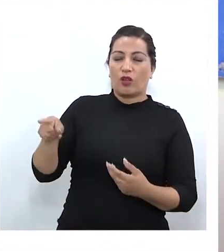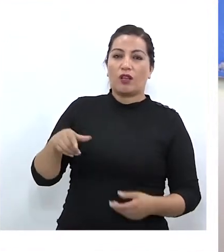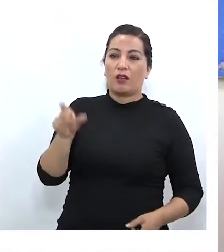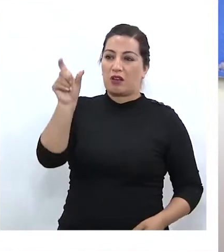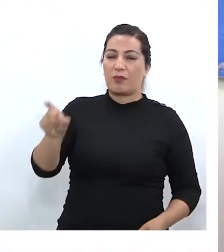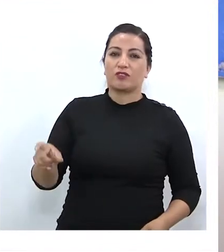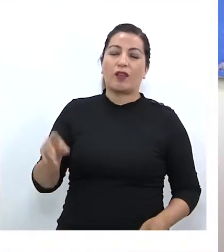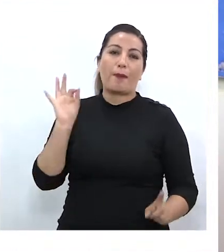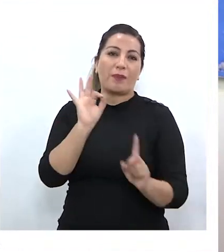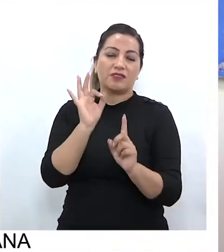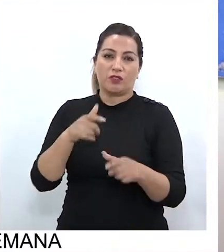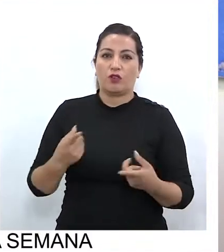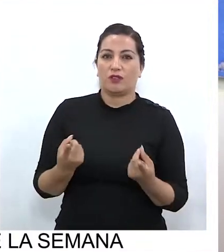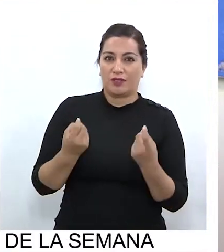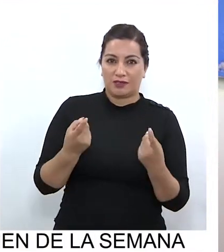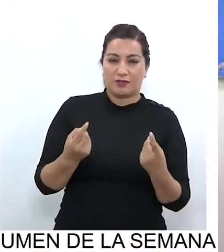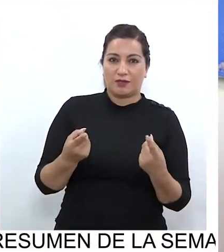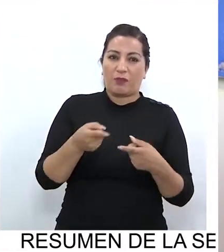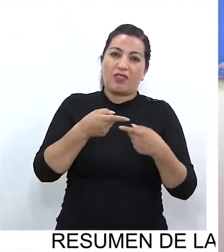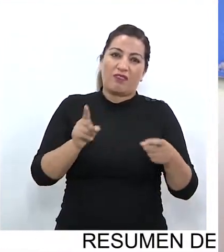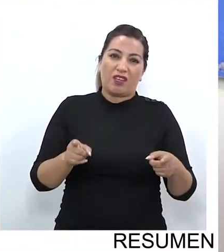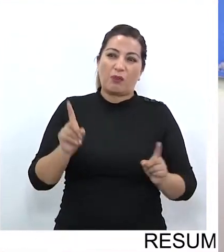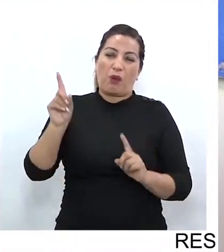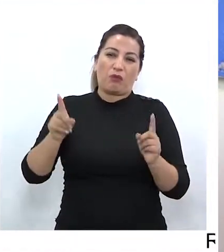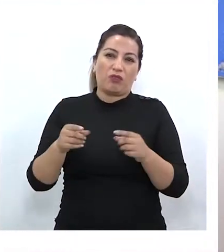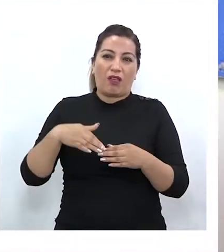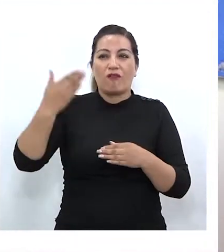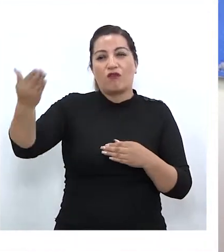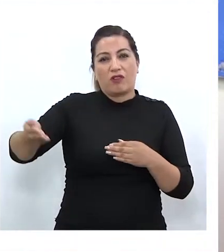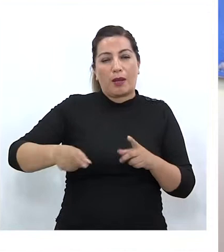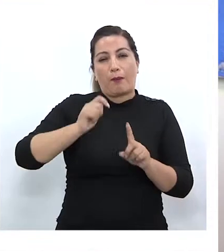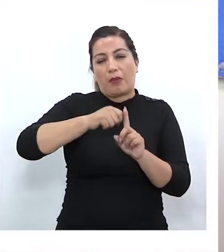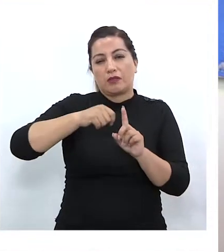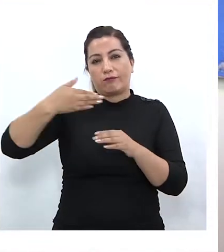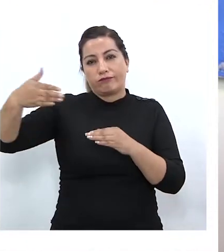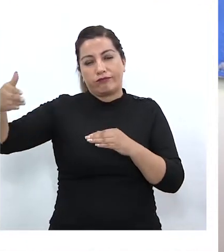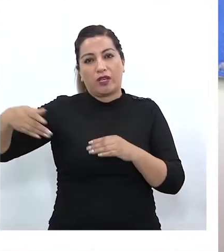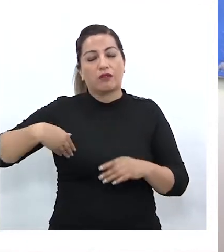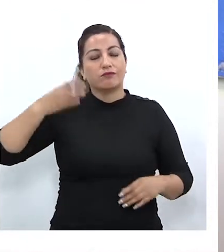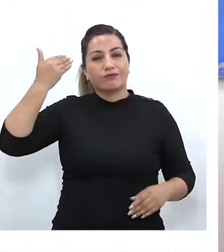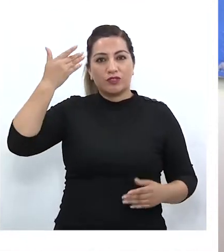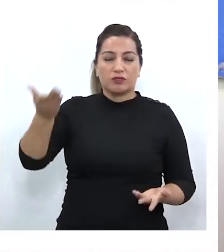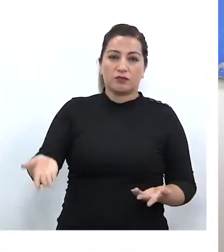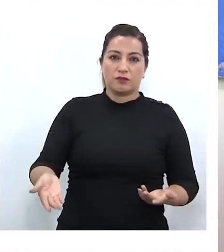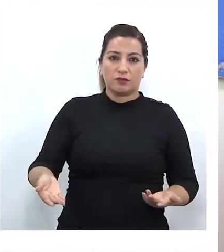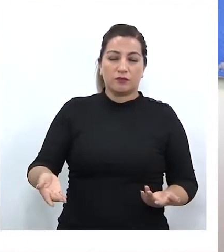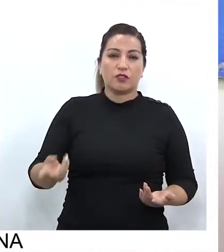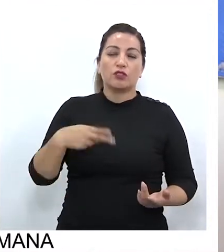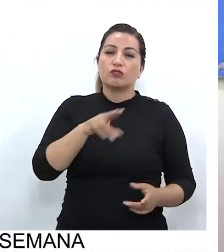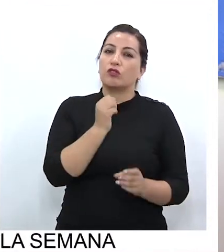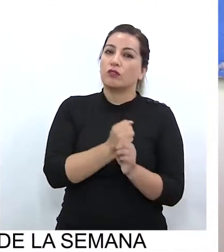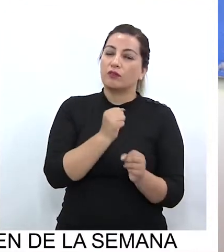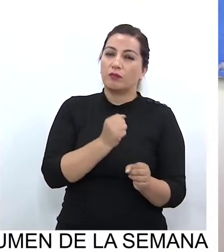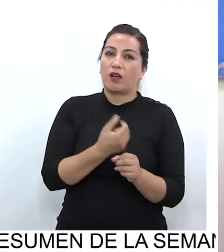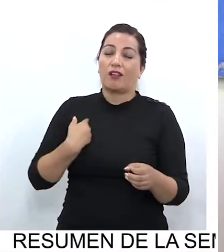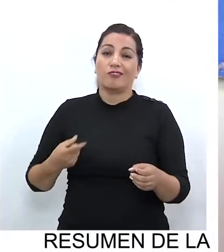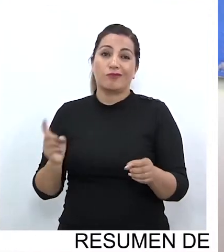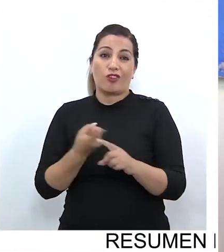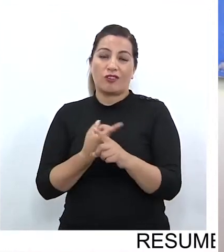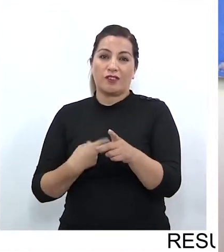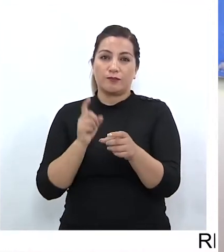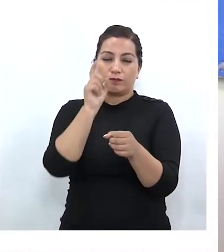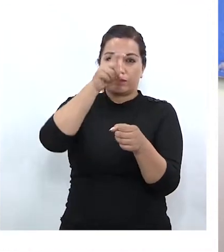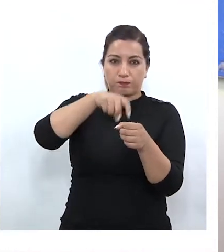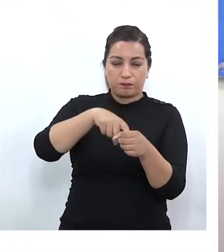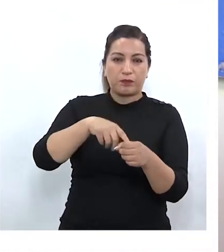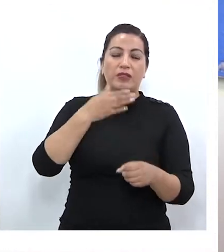sus condiciones específicas, que obviamente son distintas porque ya tienen rezagos y hay que hacerse cargo de esos rezagos. Por lo tanto, estamos trabajando tanto en la reinserción a través de esta